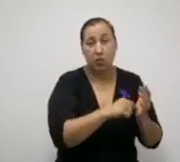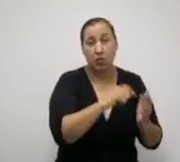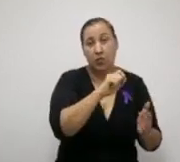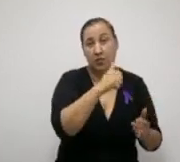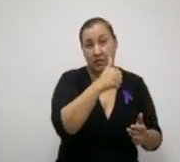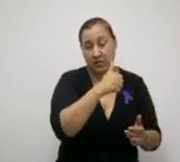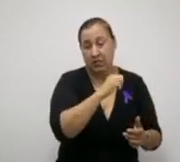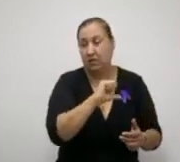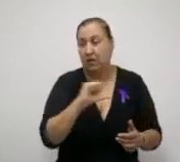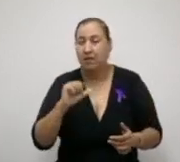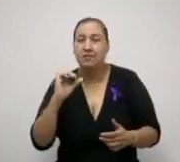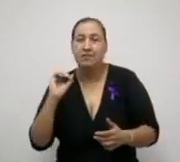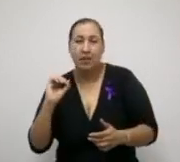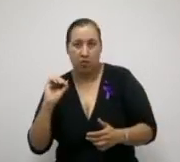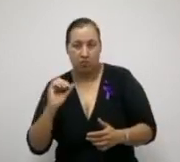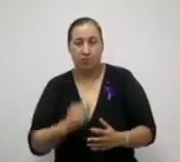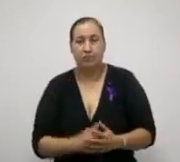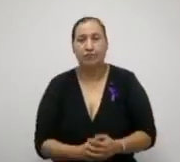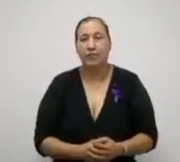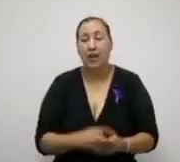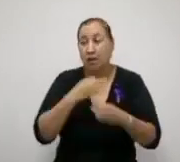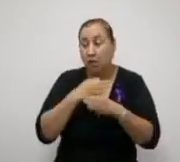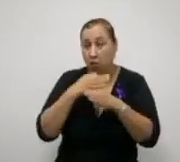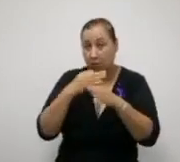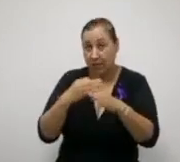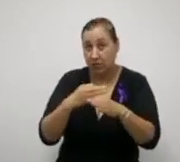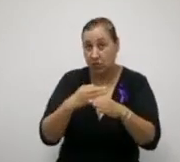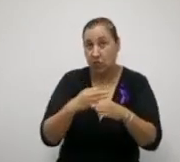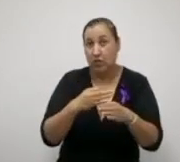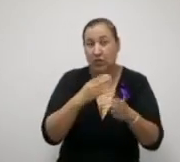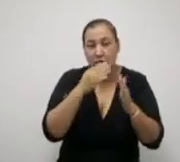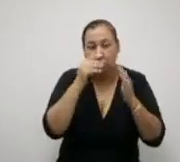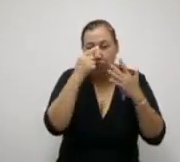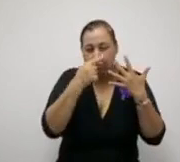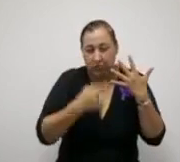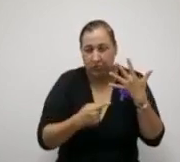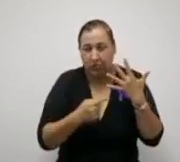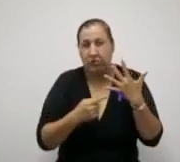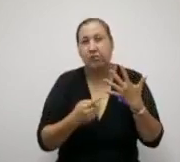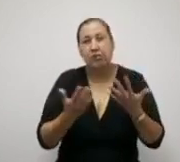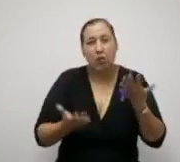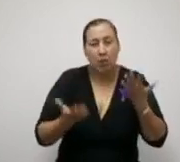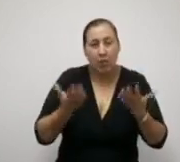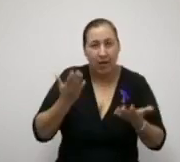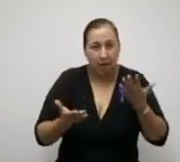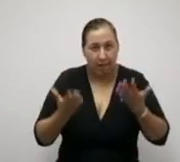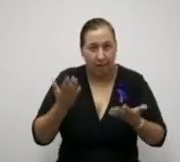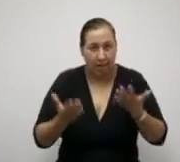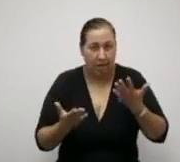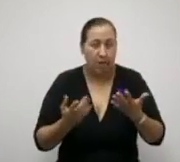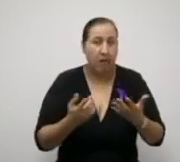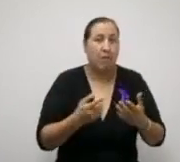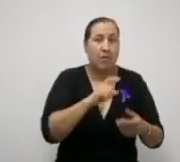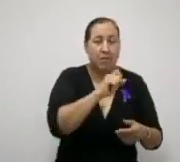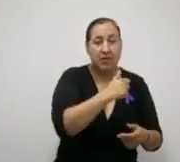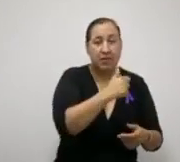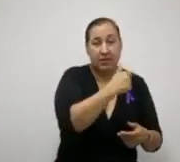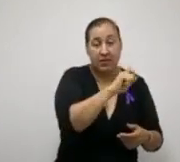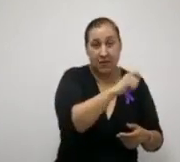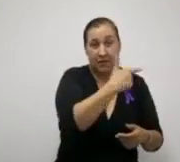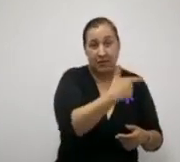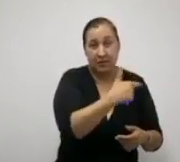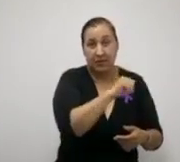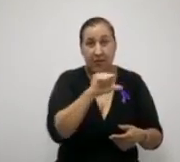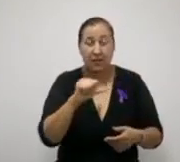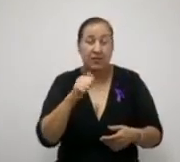0.26 a 0. La información de todos estos indicadores son el resultado de la comparativa que tenemos del corte del 27 de febrero al